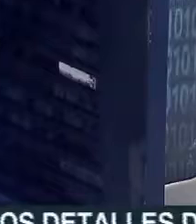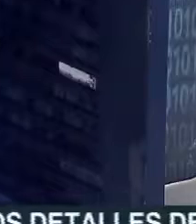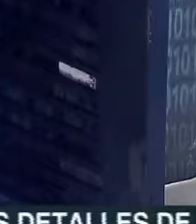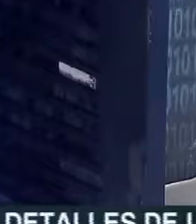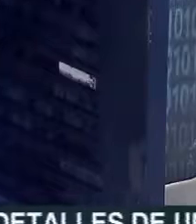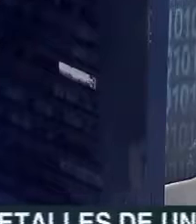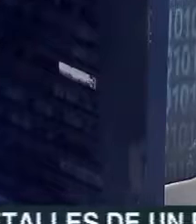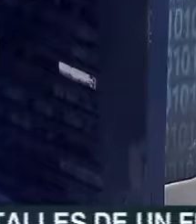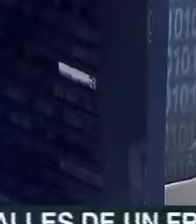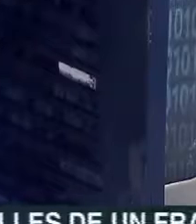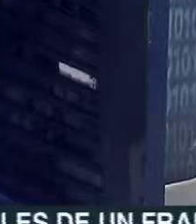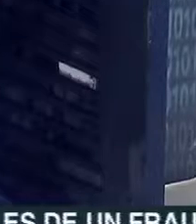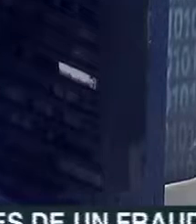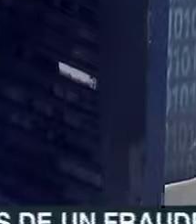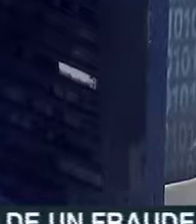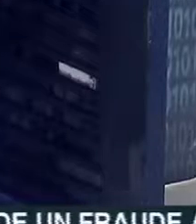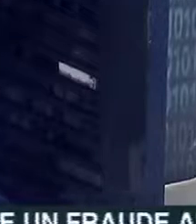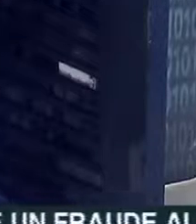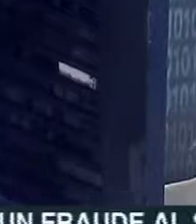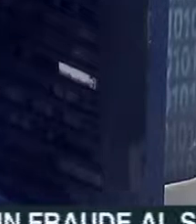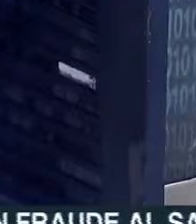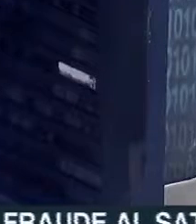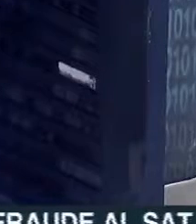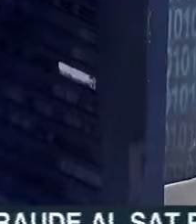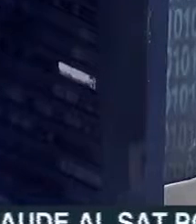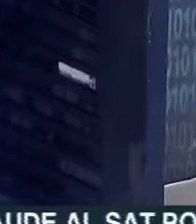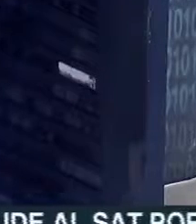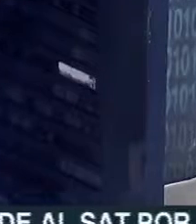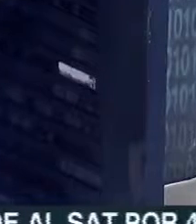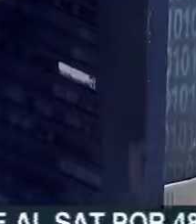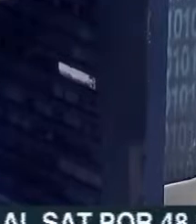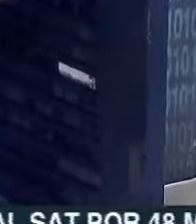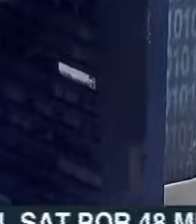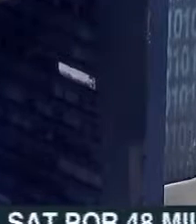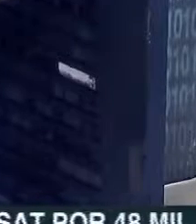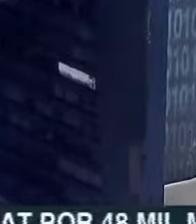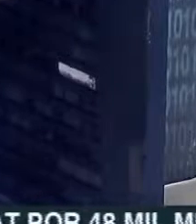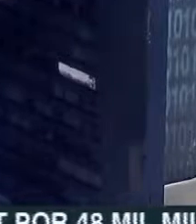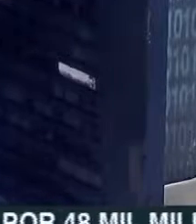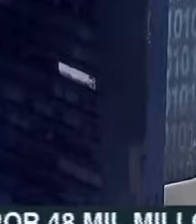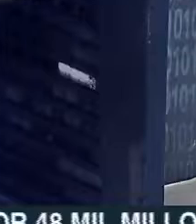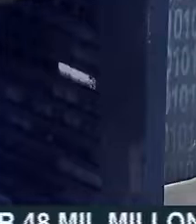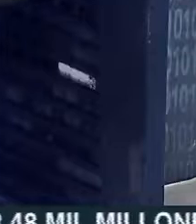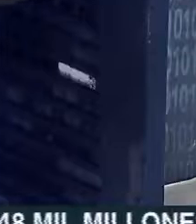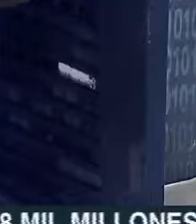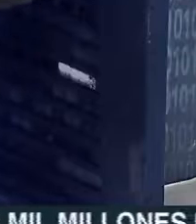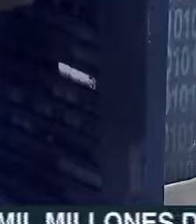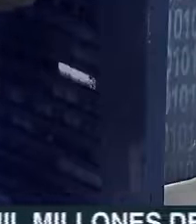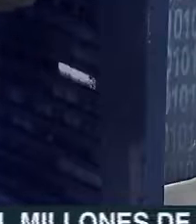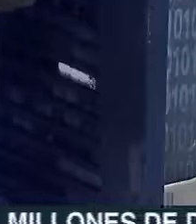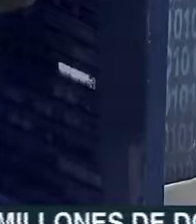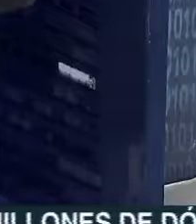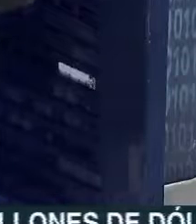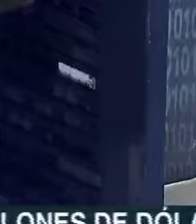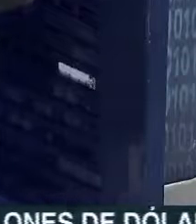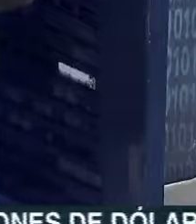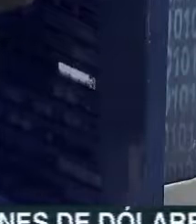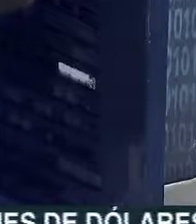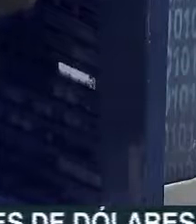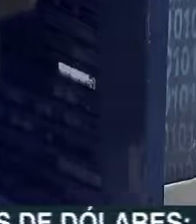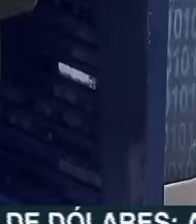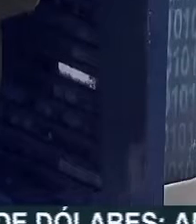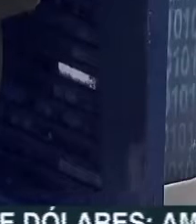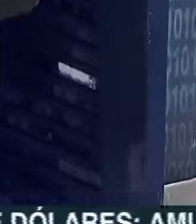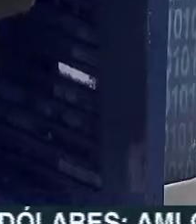el día de ayer? Resulta complicado pensar que el secretario de Hacienda, el titular de la Unidad de Inteligencia Financiera, pues